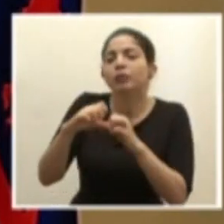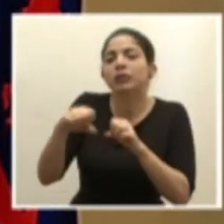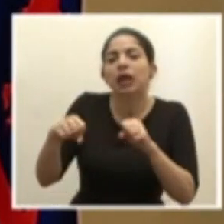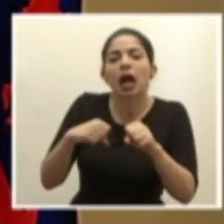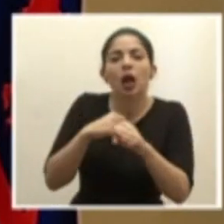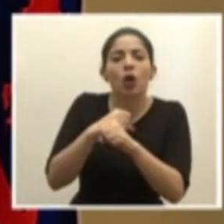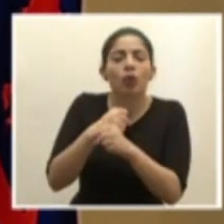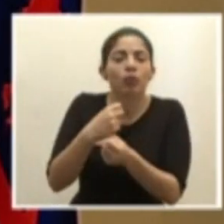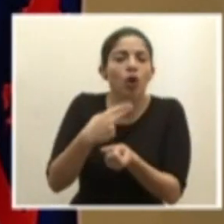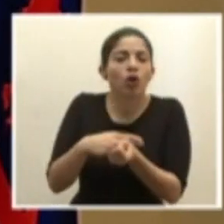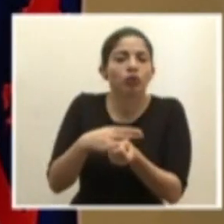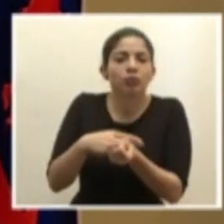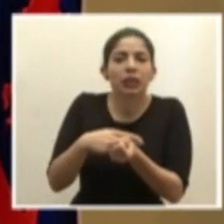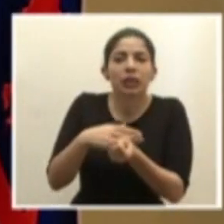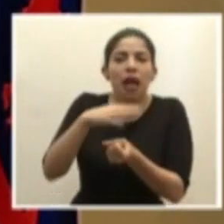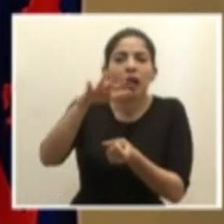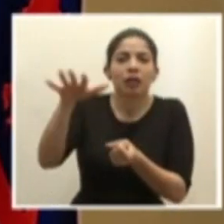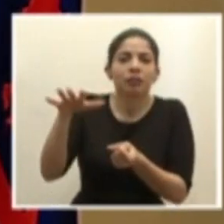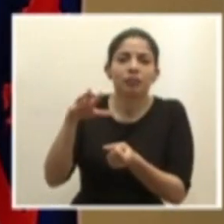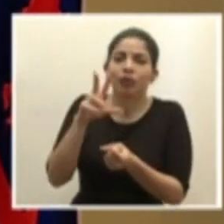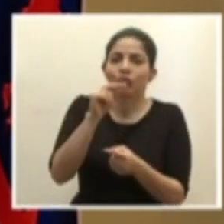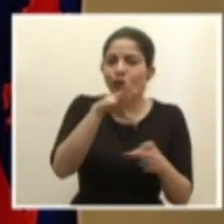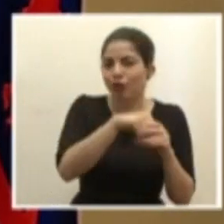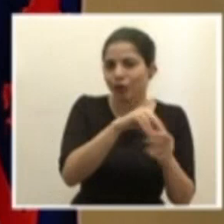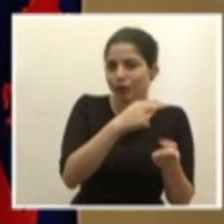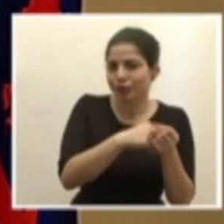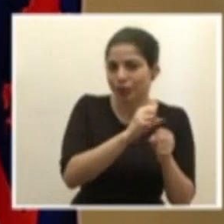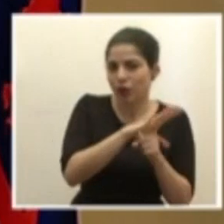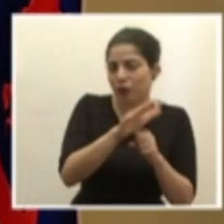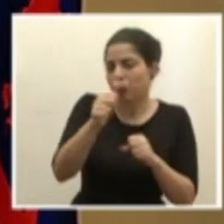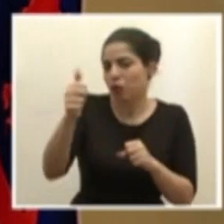un hospital que no es SEACO.